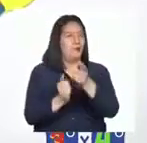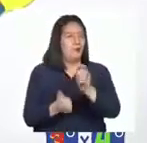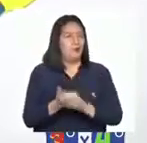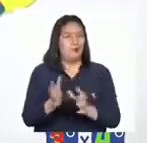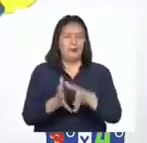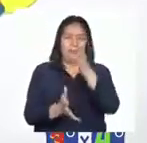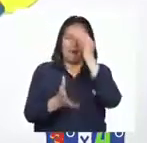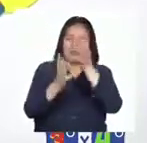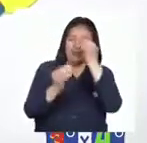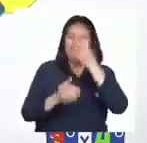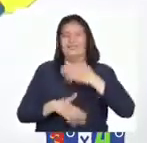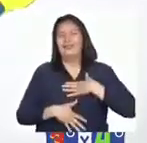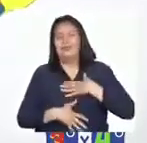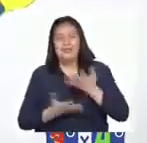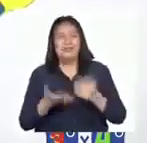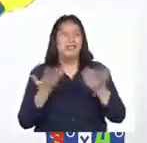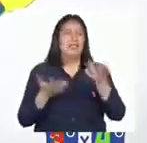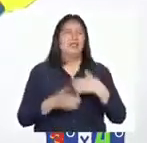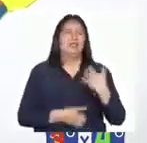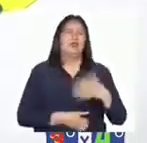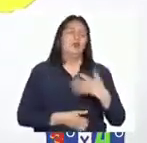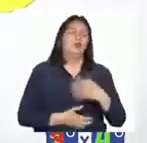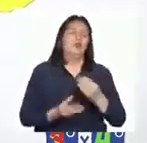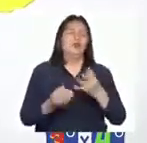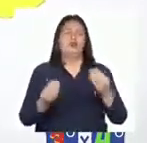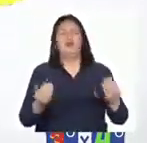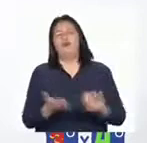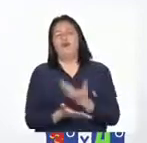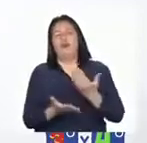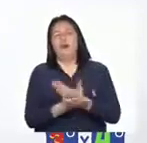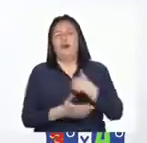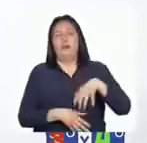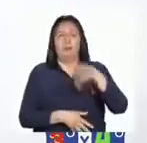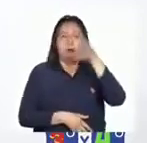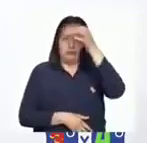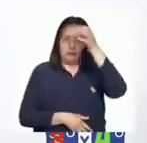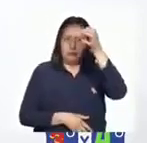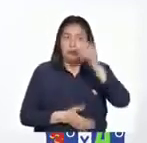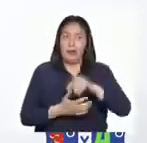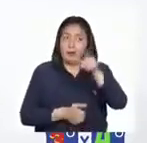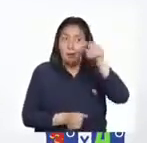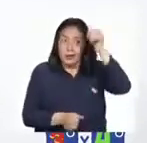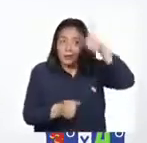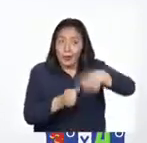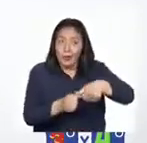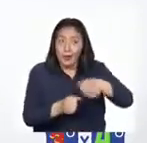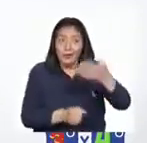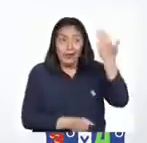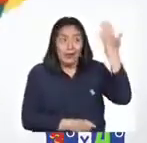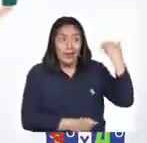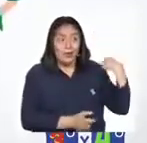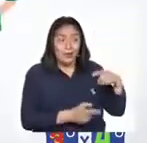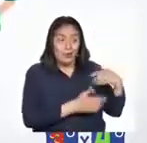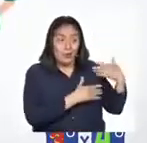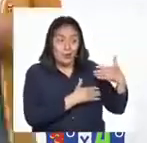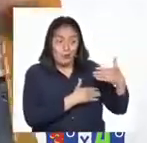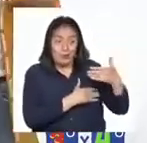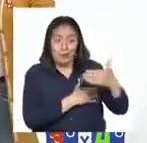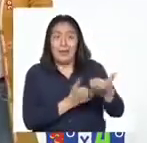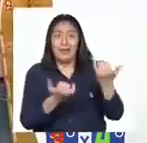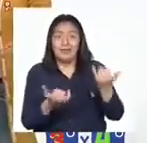juntos aprendiendo, divirtiéndonos y llenándonos de nuevos conocimientos. ¿Recuerdas todo lo que hemos visto hasta el día de